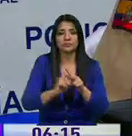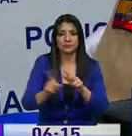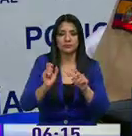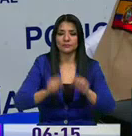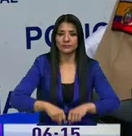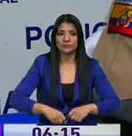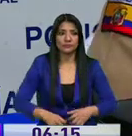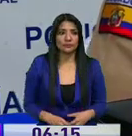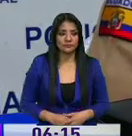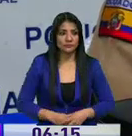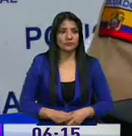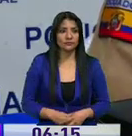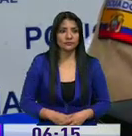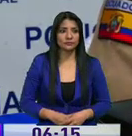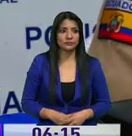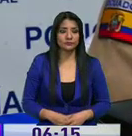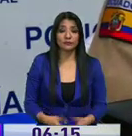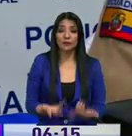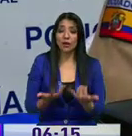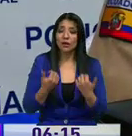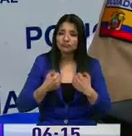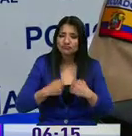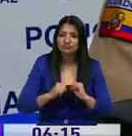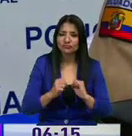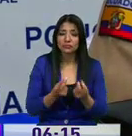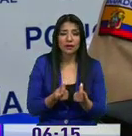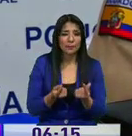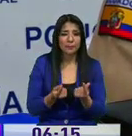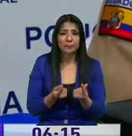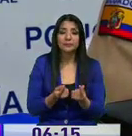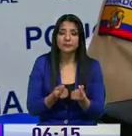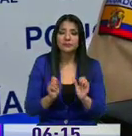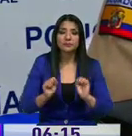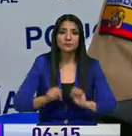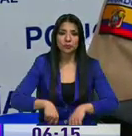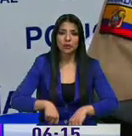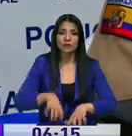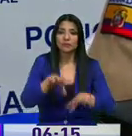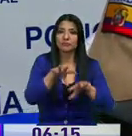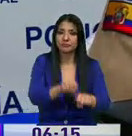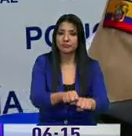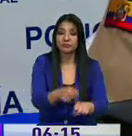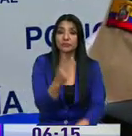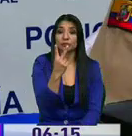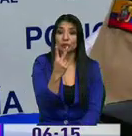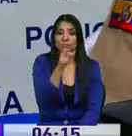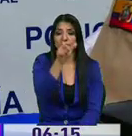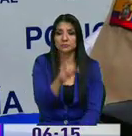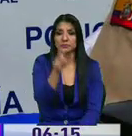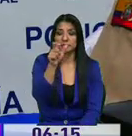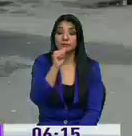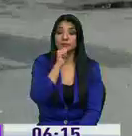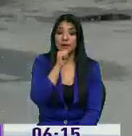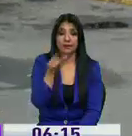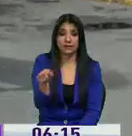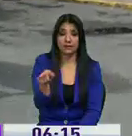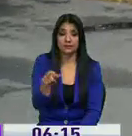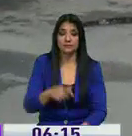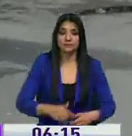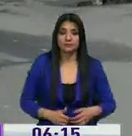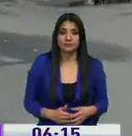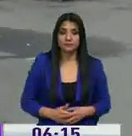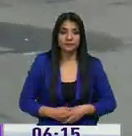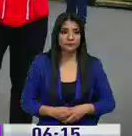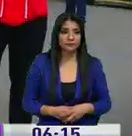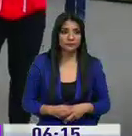vamos a hacer lo posible por en el menor tiempo capturar a los presuntos causantes de cézanne